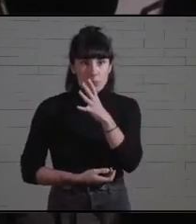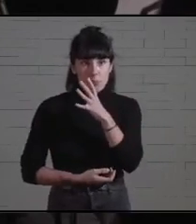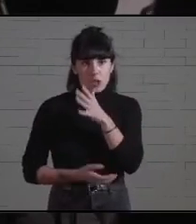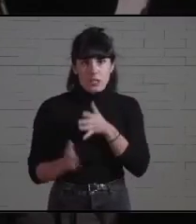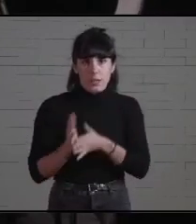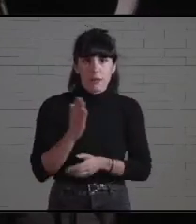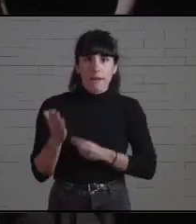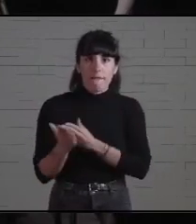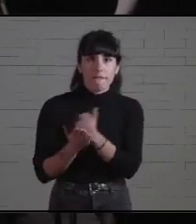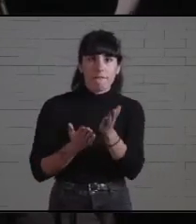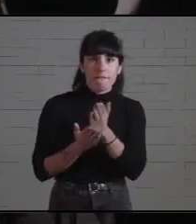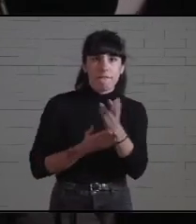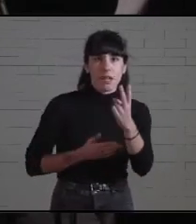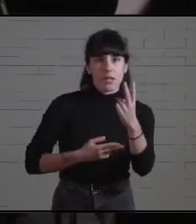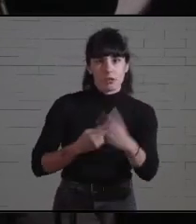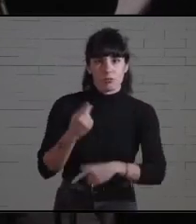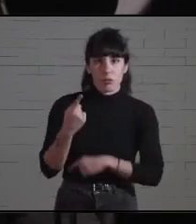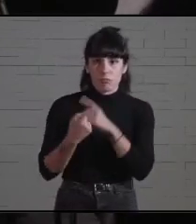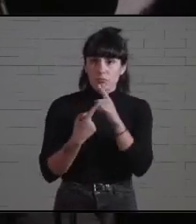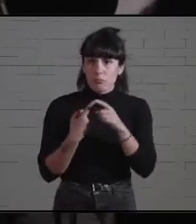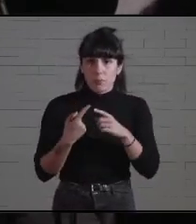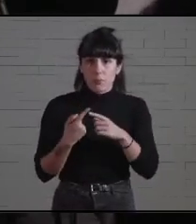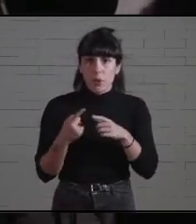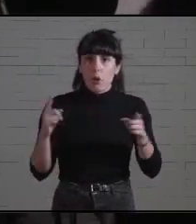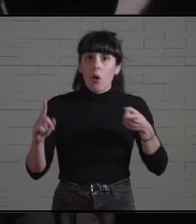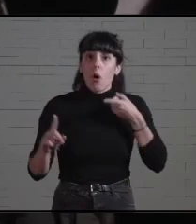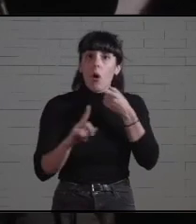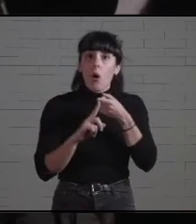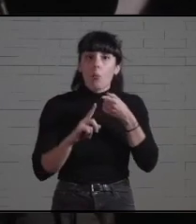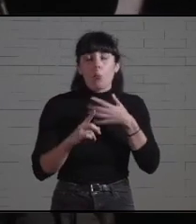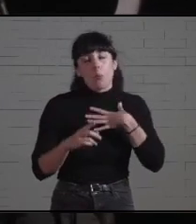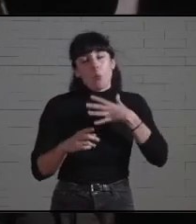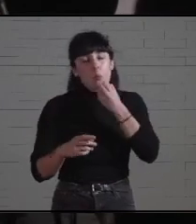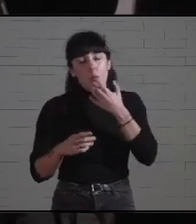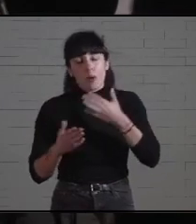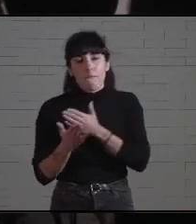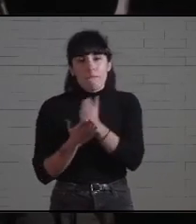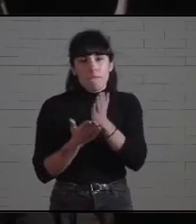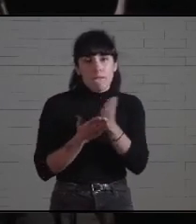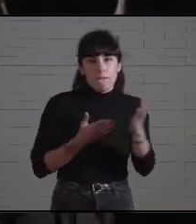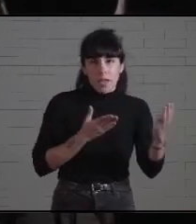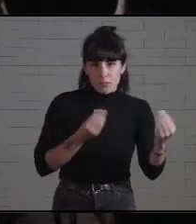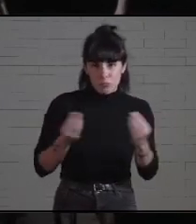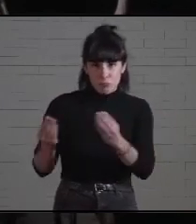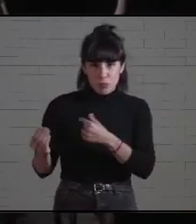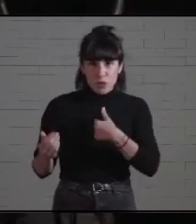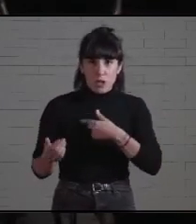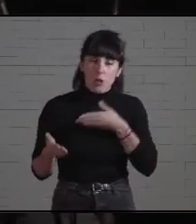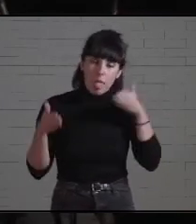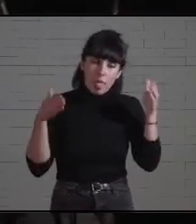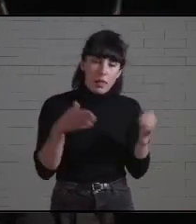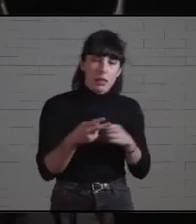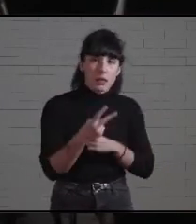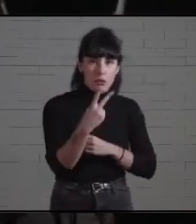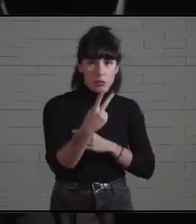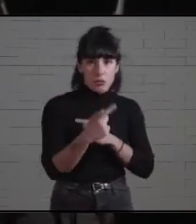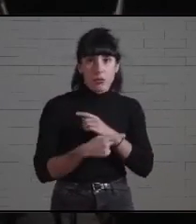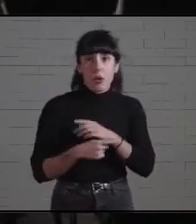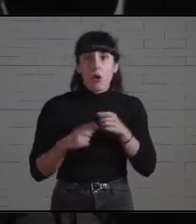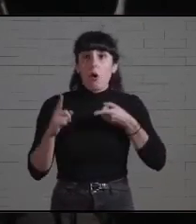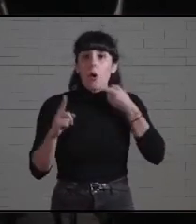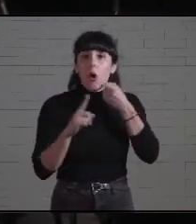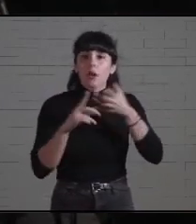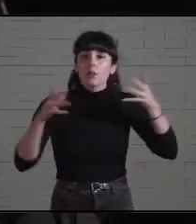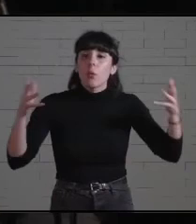vías para animar a la población. Bueno, hay muchas vías, pero yo voy a centrarme en dos. Para animar a la población a